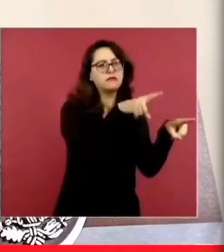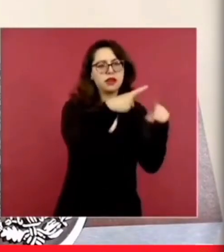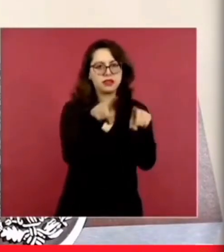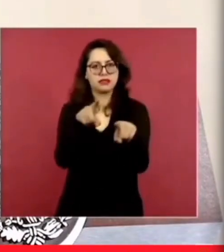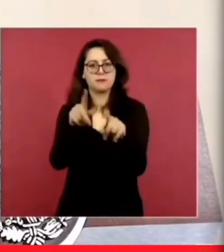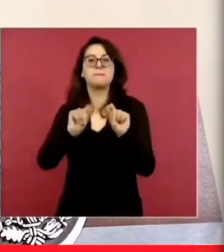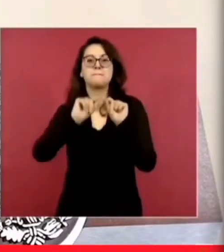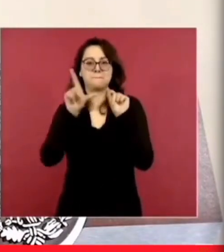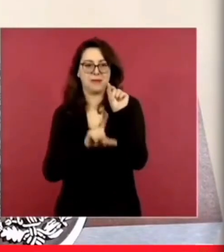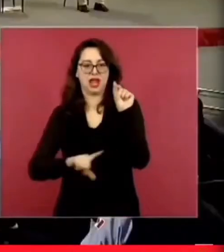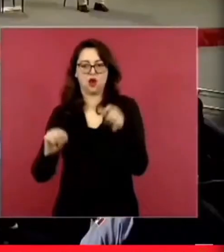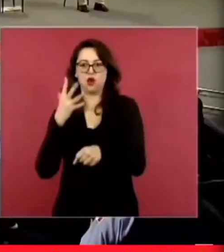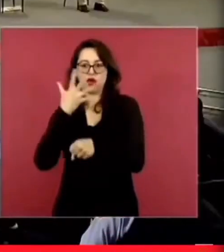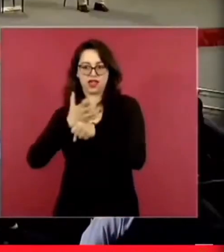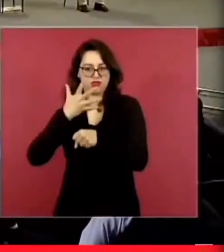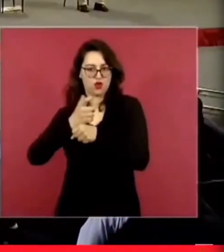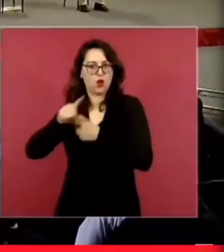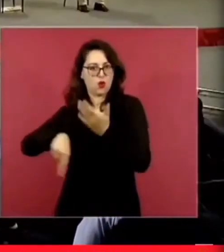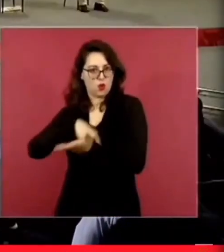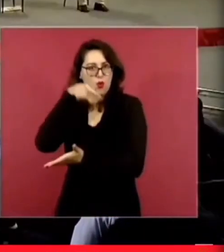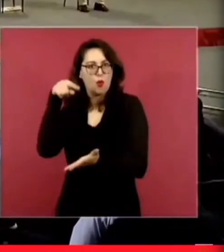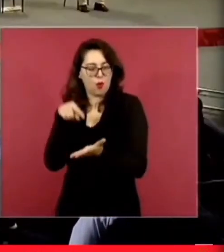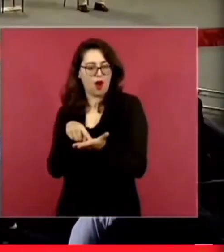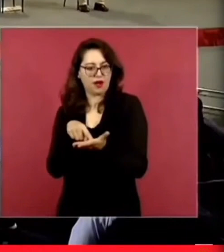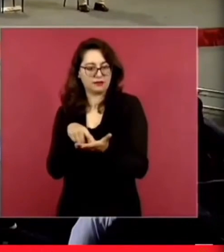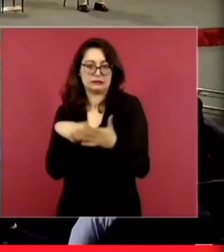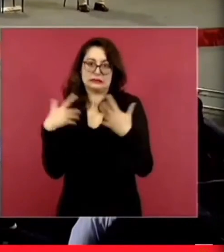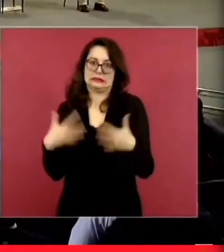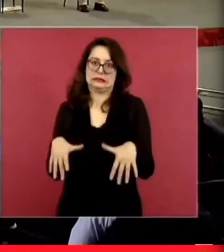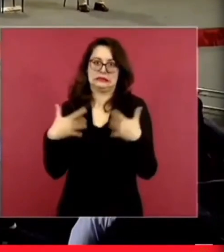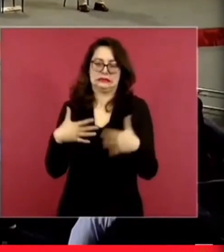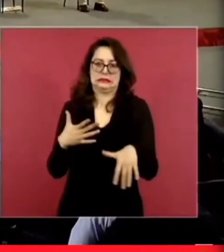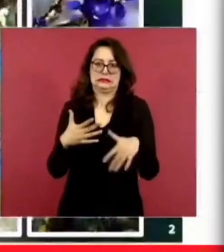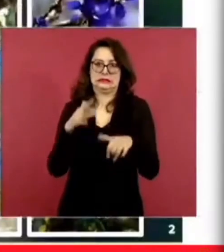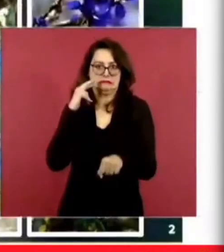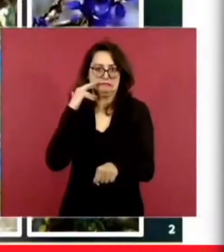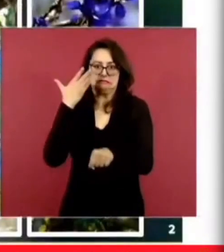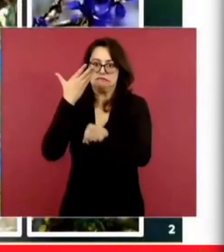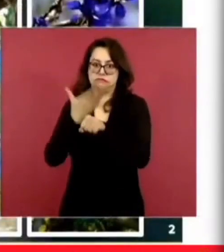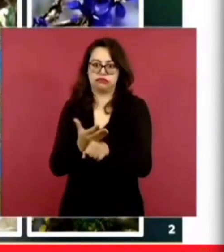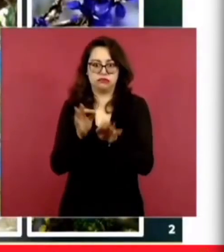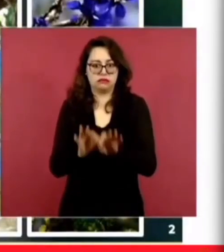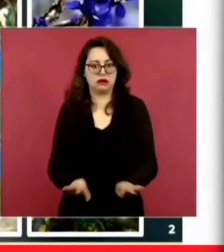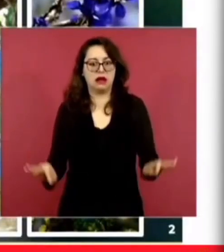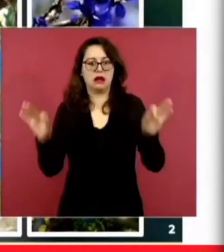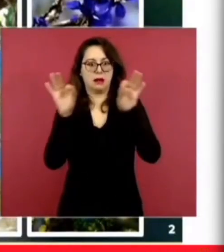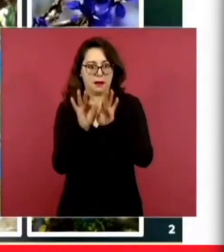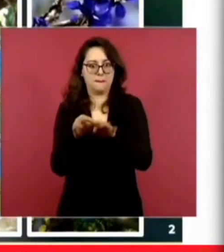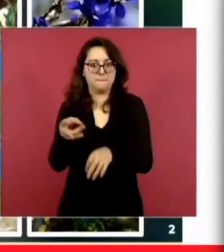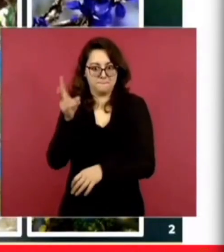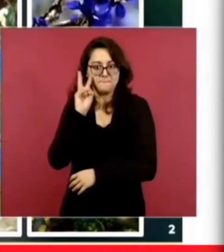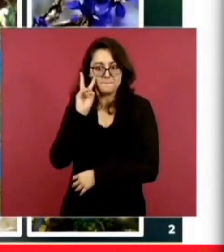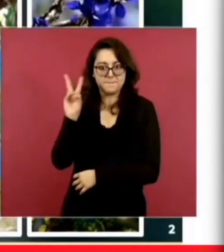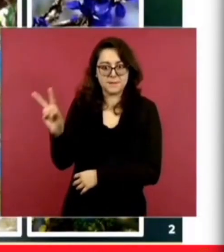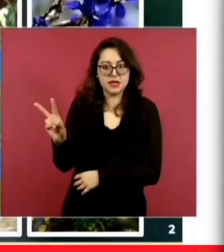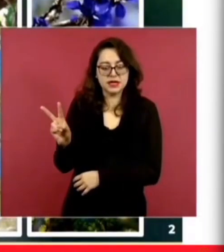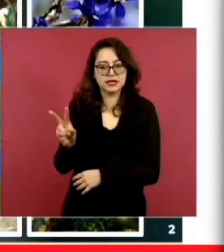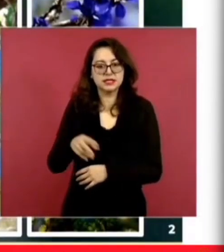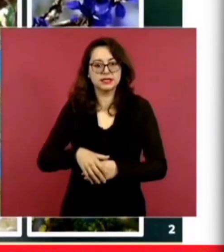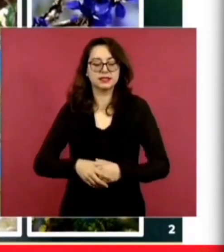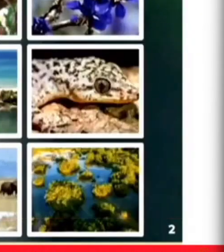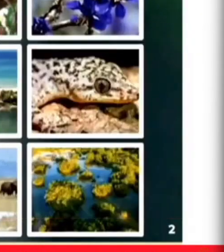y una responsabilidad. El presidente, licenciado Andrés Manuel López Obrador, instruye crear áreas naturales